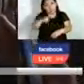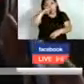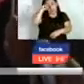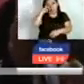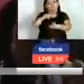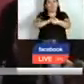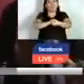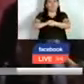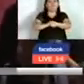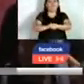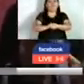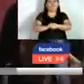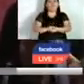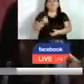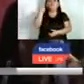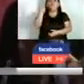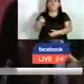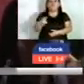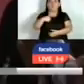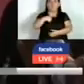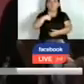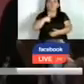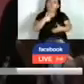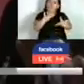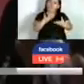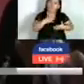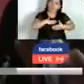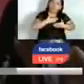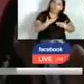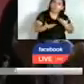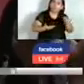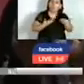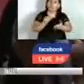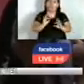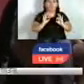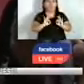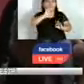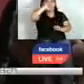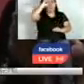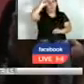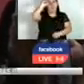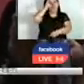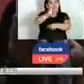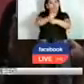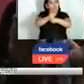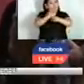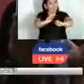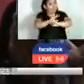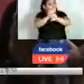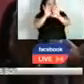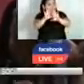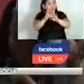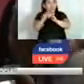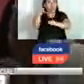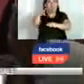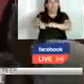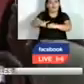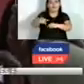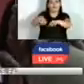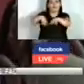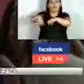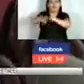en conjunto. Óscar Parada quiere servir de la forma más correcta, más transparente, para que La Unión